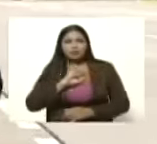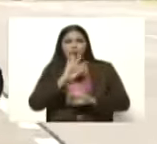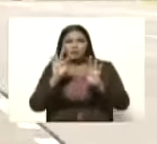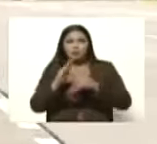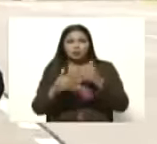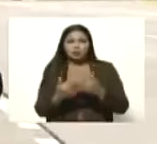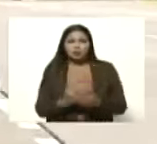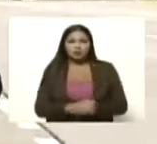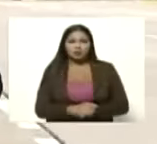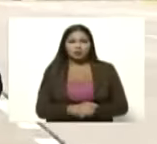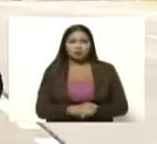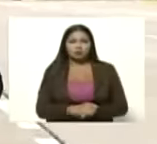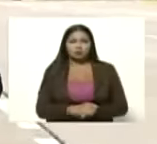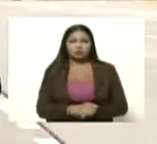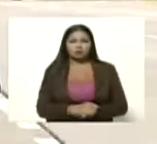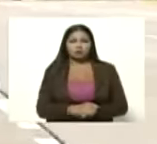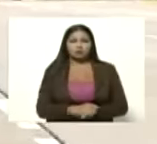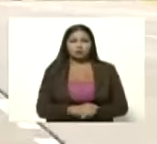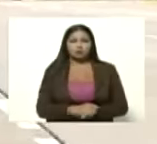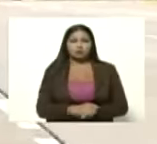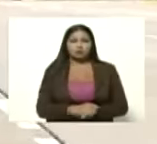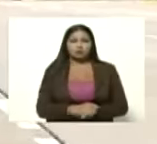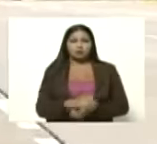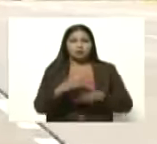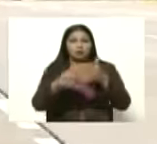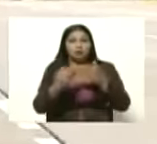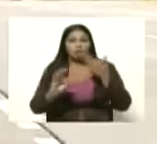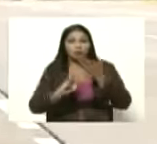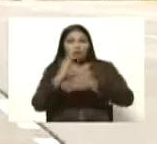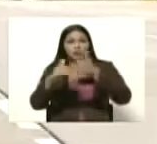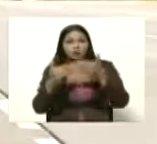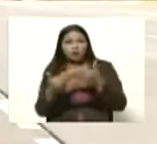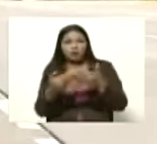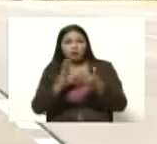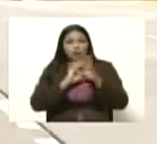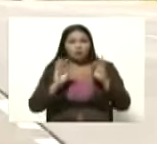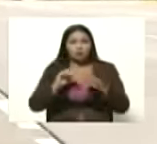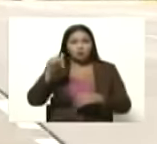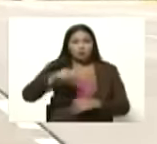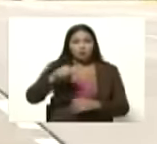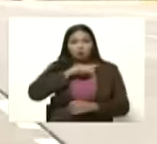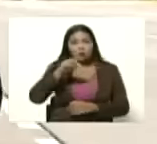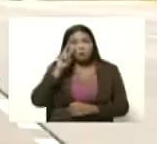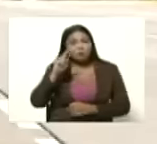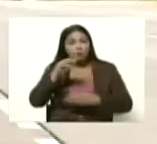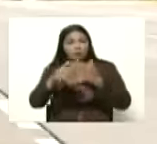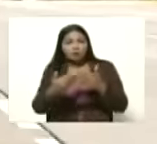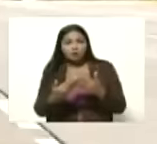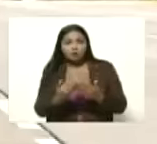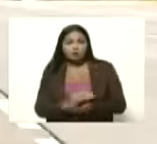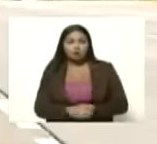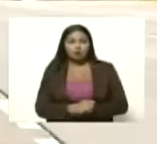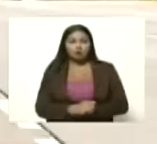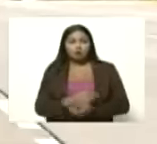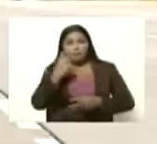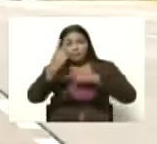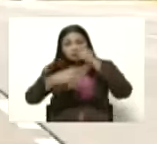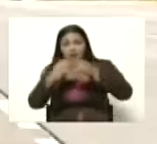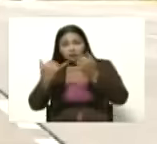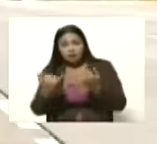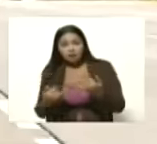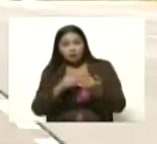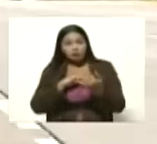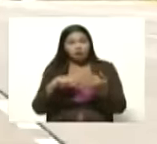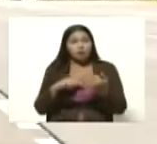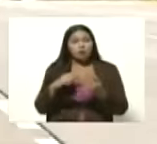y en ello la unión cívico-militar juega un papel fundamental que hoy estaremos viendo acá en el paseo monumental de los